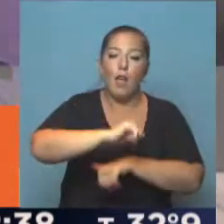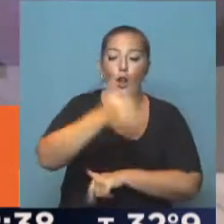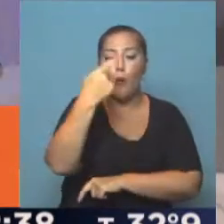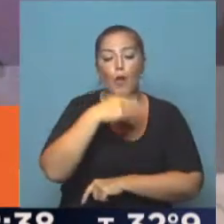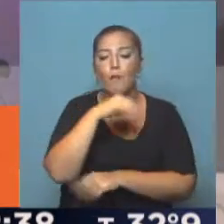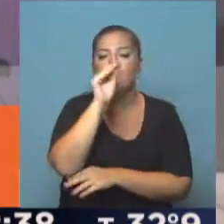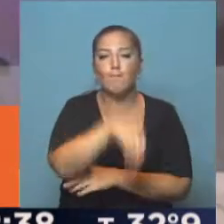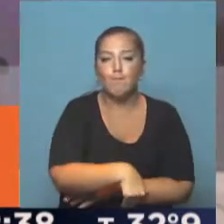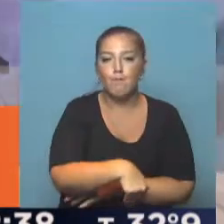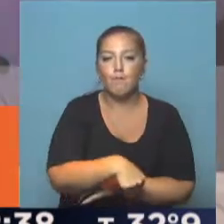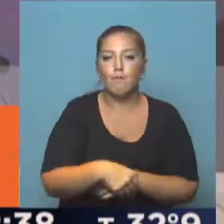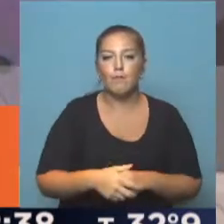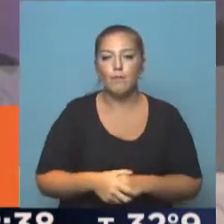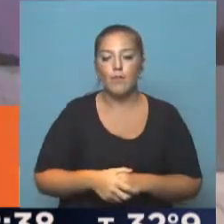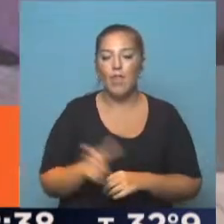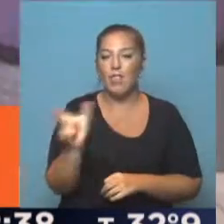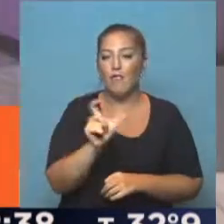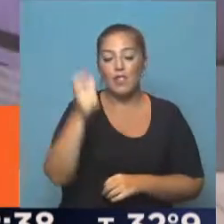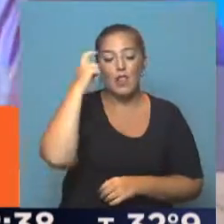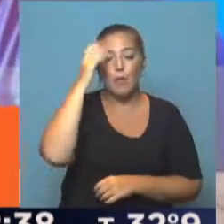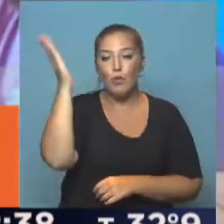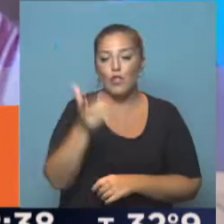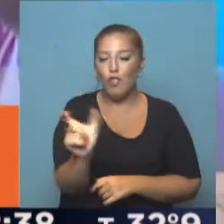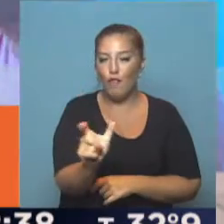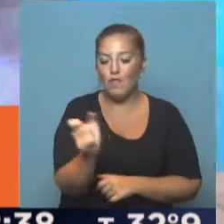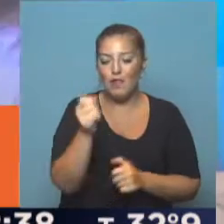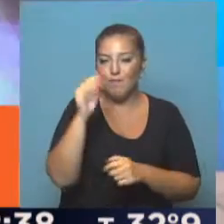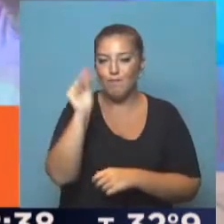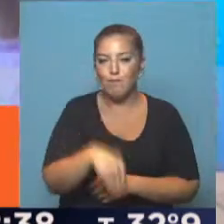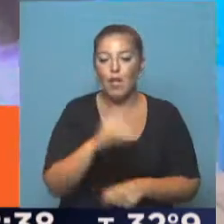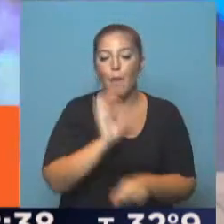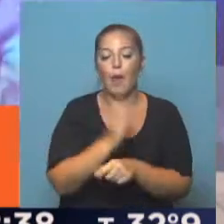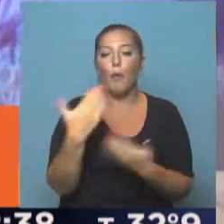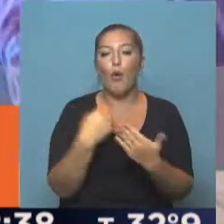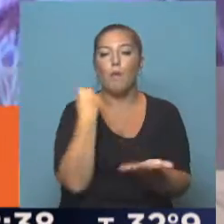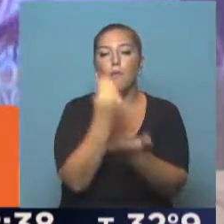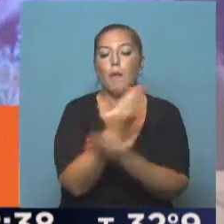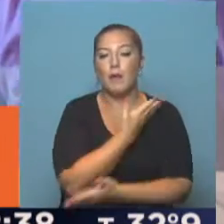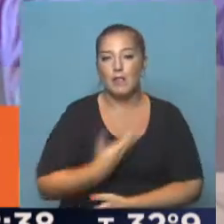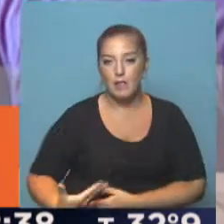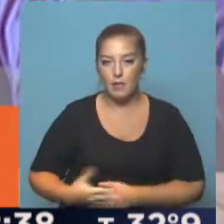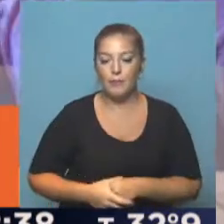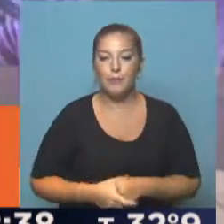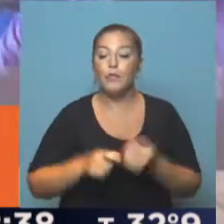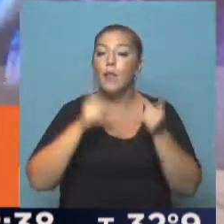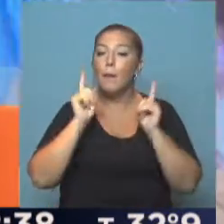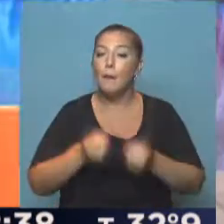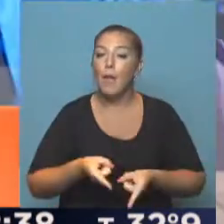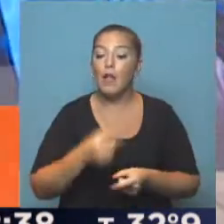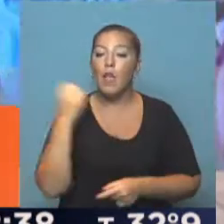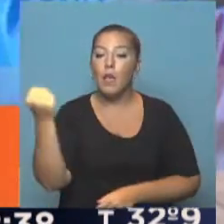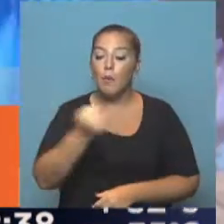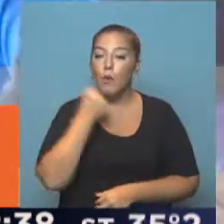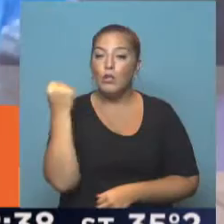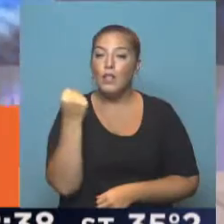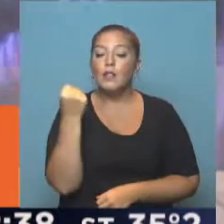no le alcanzó a tener esa diferencia del 10% justamente para acceder a la presidencia. Fue también